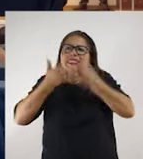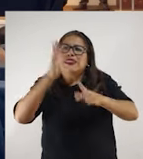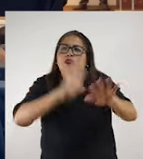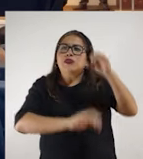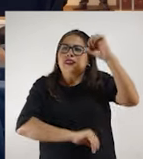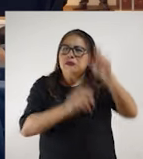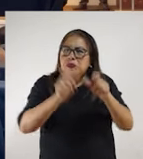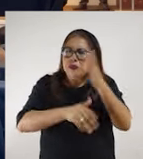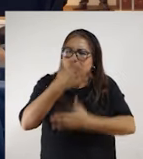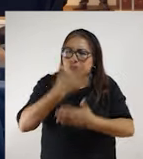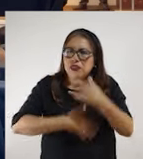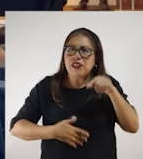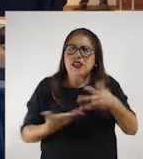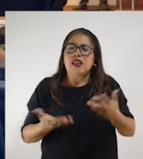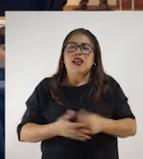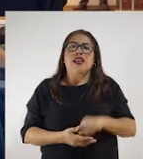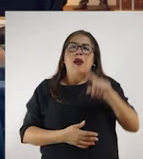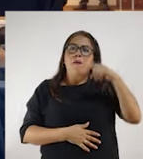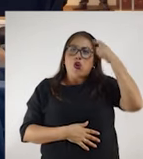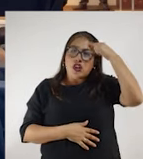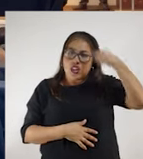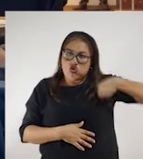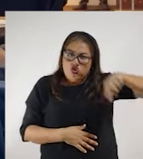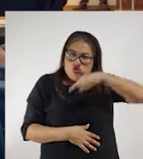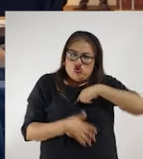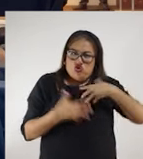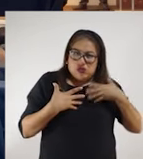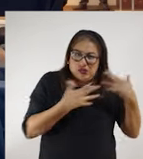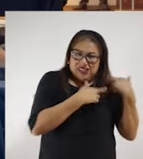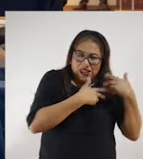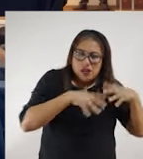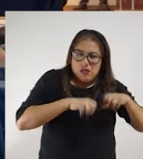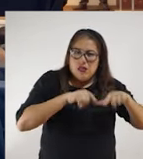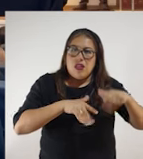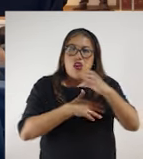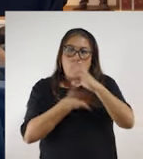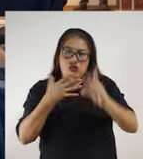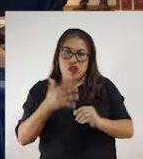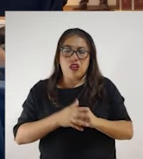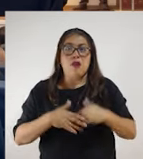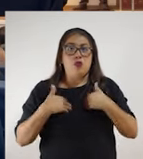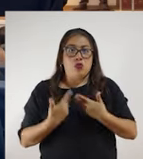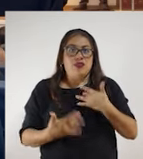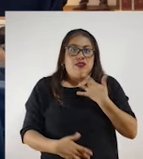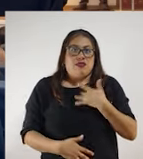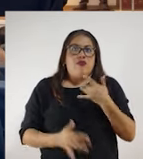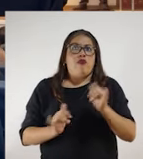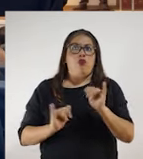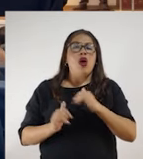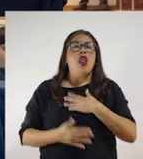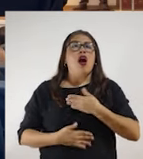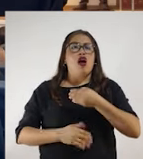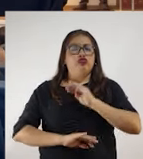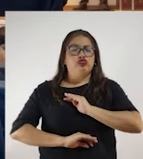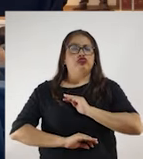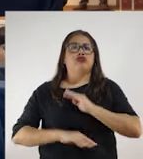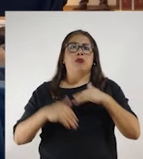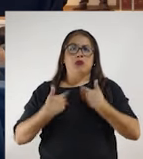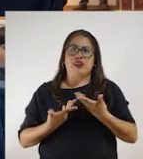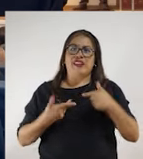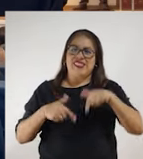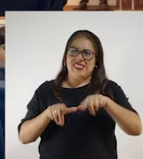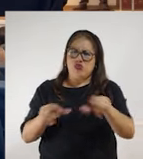directora de Políticas e Investigaciones del CONADIS, me voy a sentir realmente muy gratificada y complacida